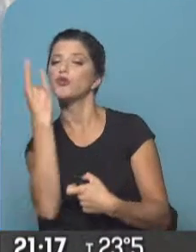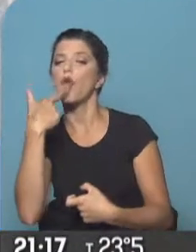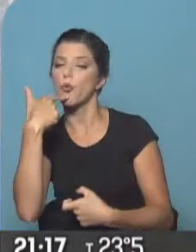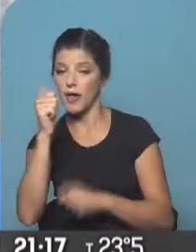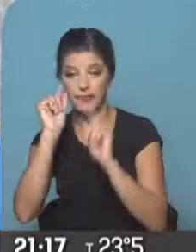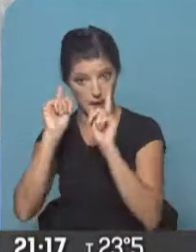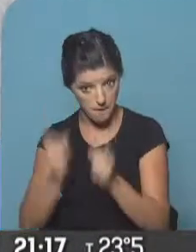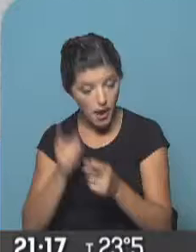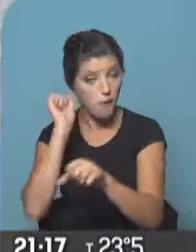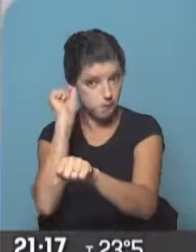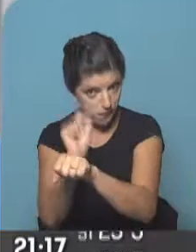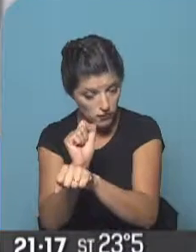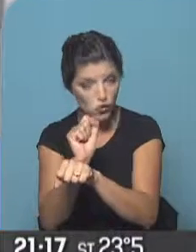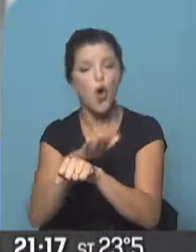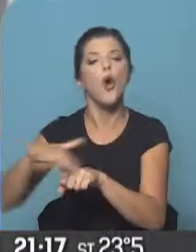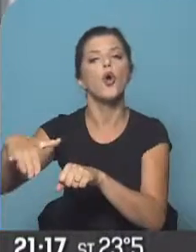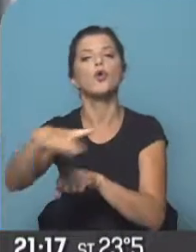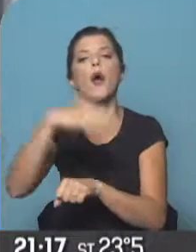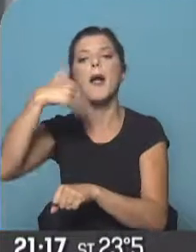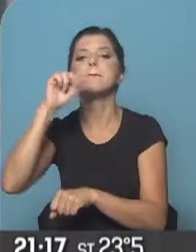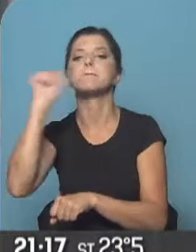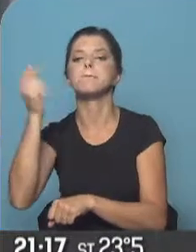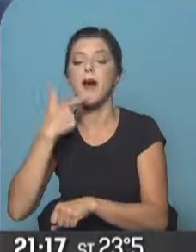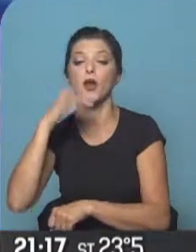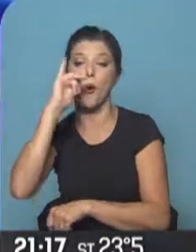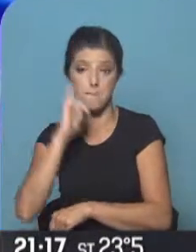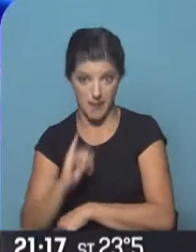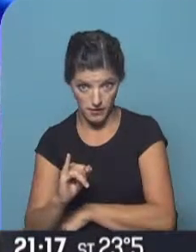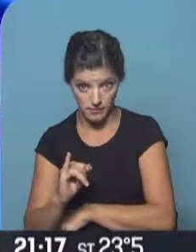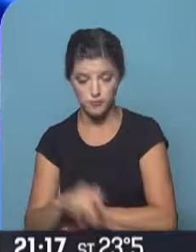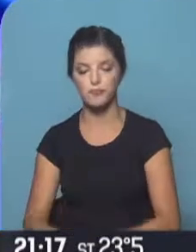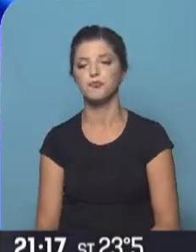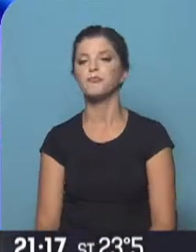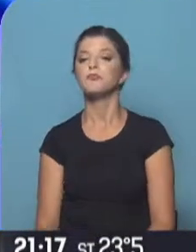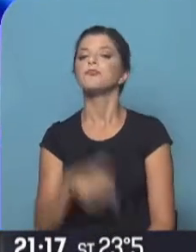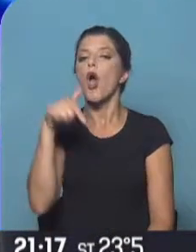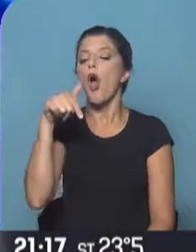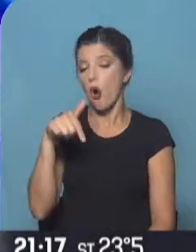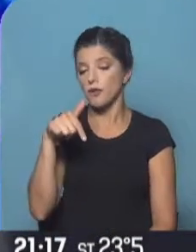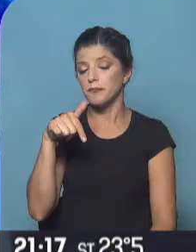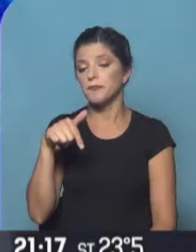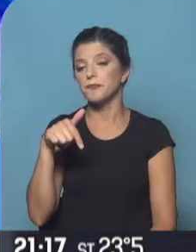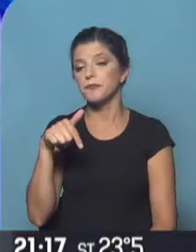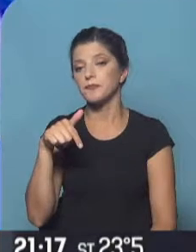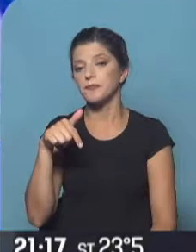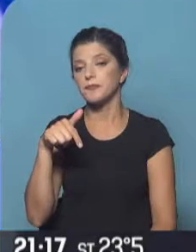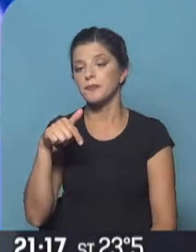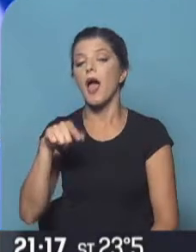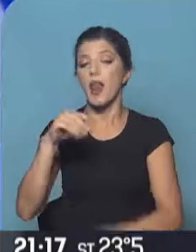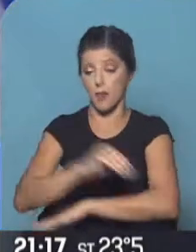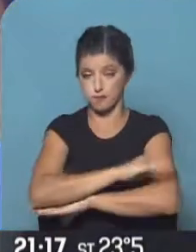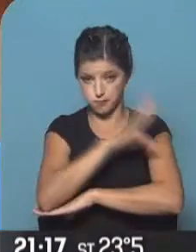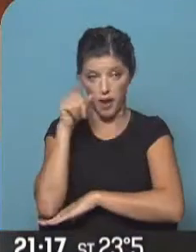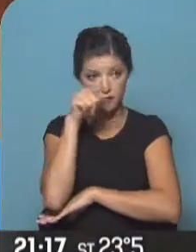fue llevado al penal de Marcos Paz. Hoy, en los primeros minutos del día, en la madrugada, Cristóbal López se